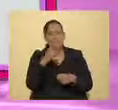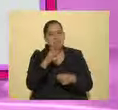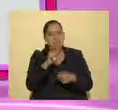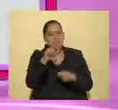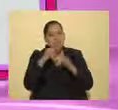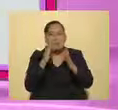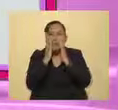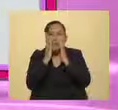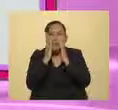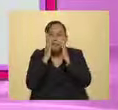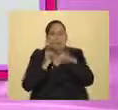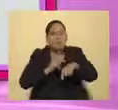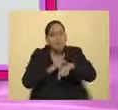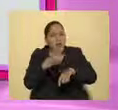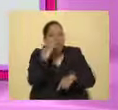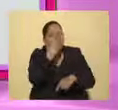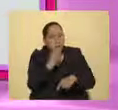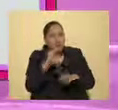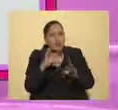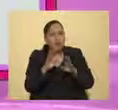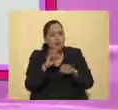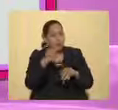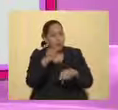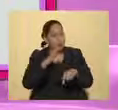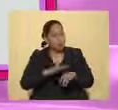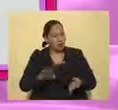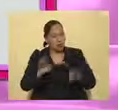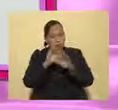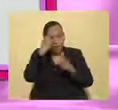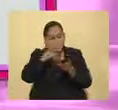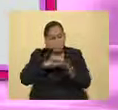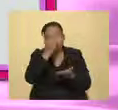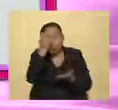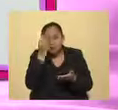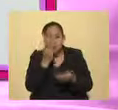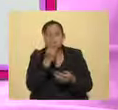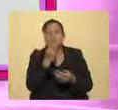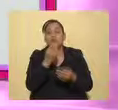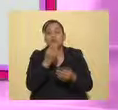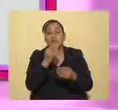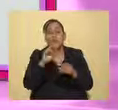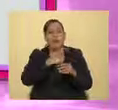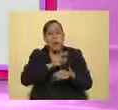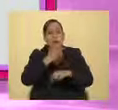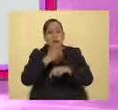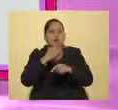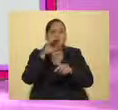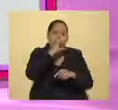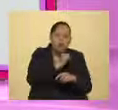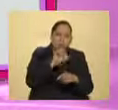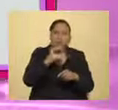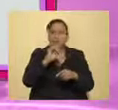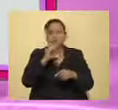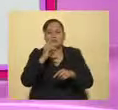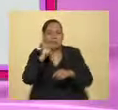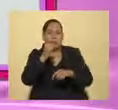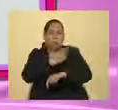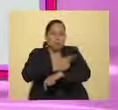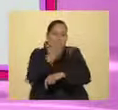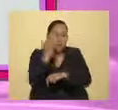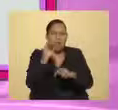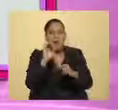resultado. Realmente es una de las bases más importantes porque la podemos usar en primavera,